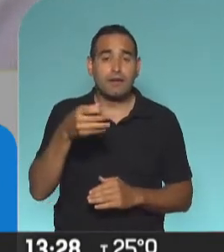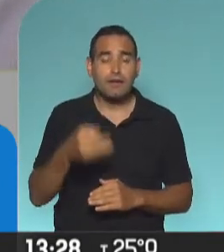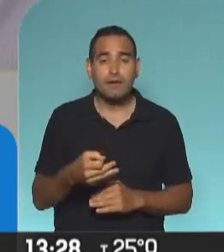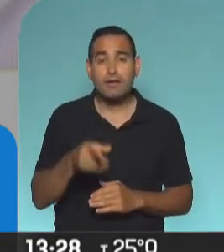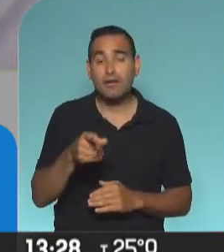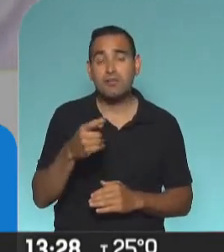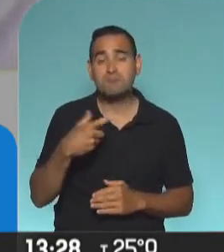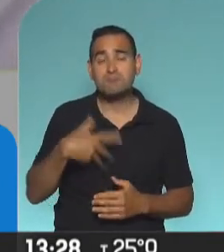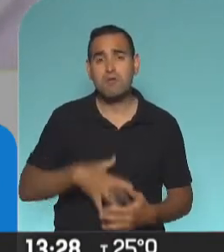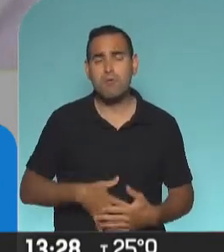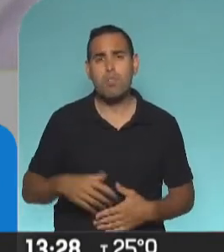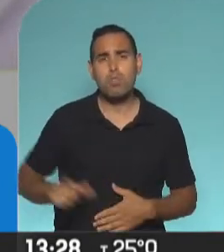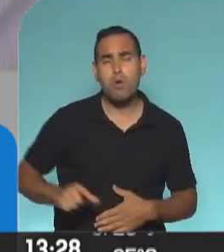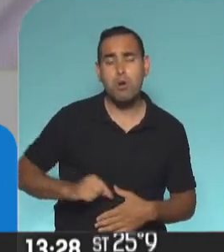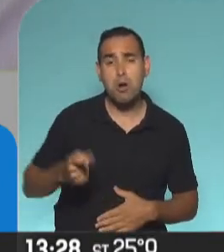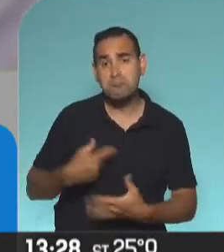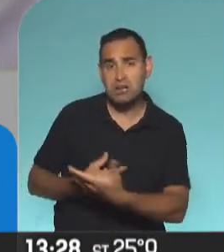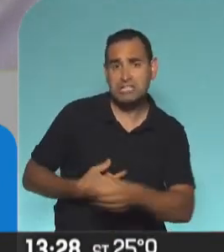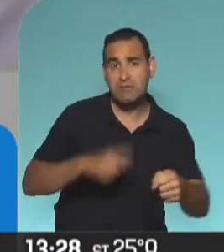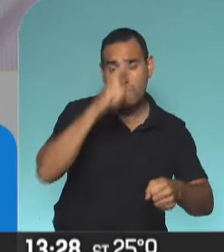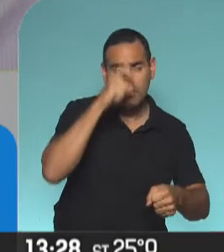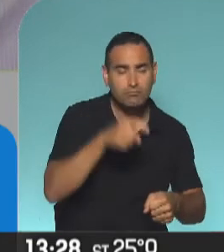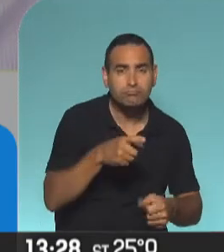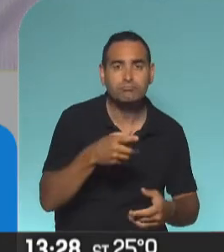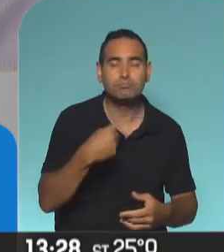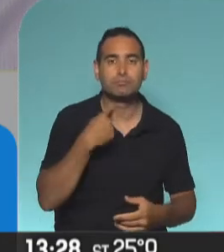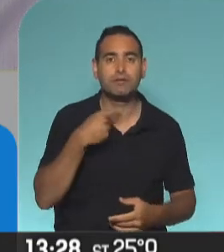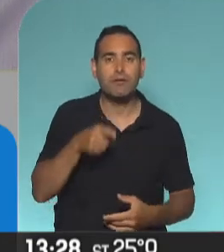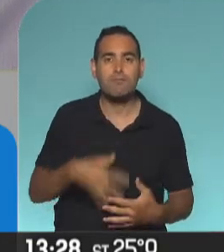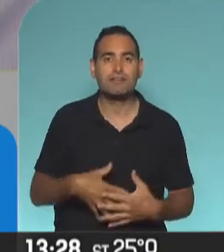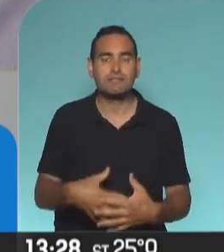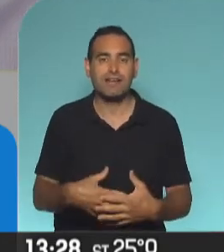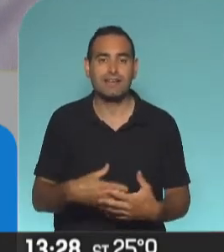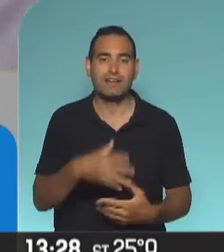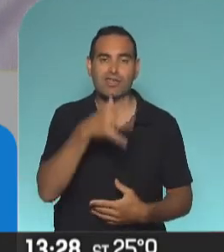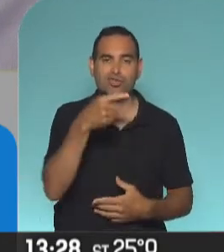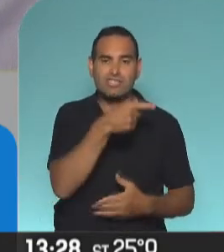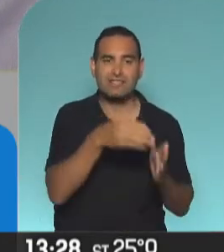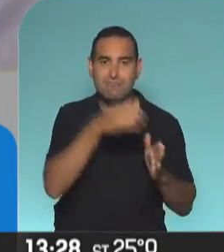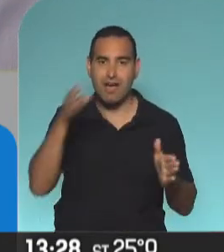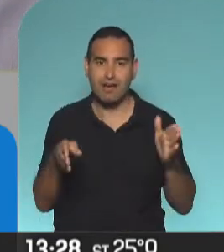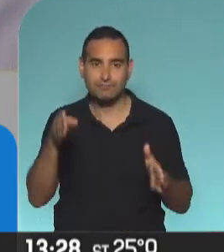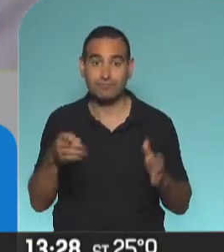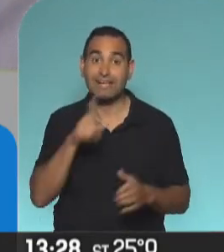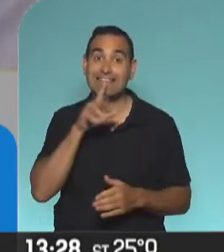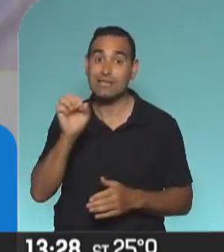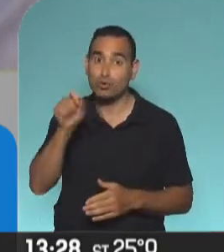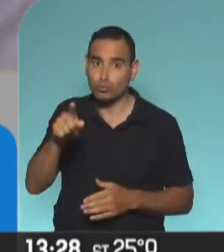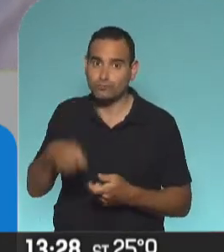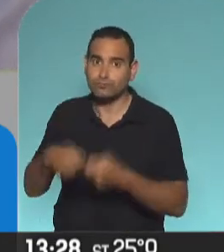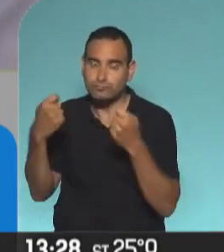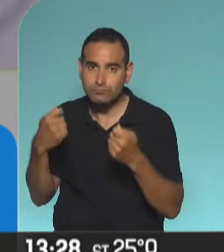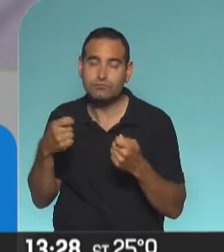Un día le duele la panza, la lleva al hospital y resulta que Laura está embarazada de 14 semanas y que fue el tío. A partir de ahí y con la